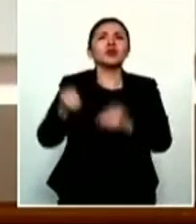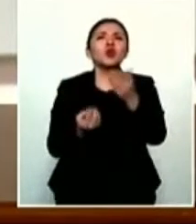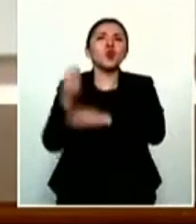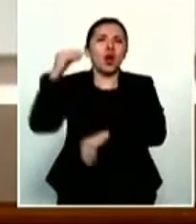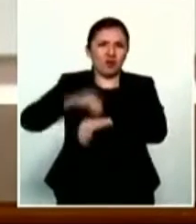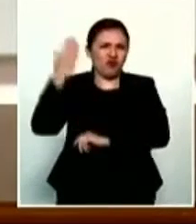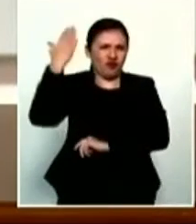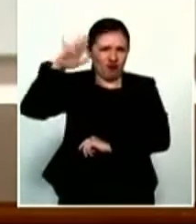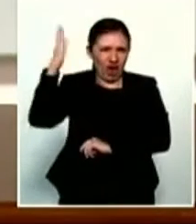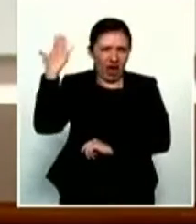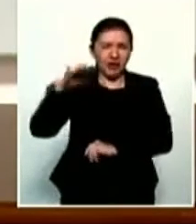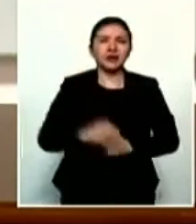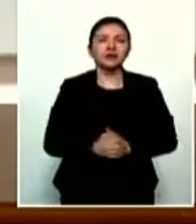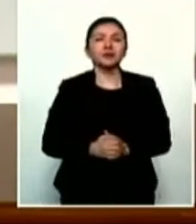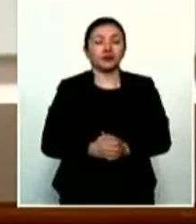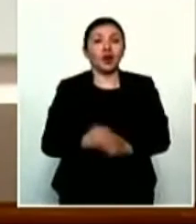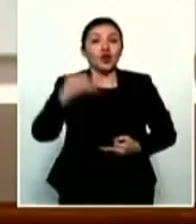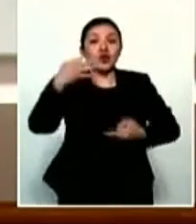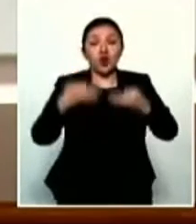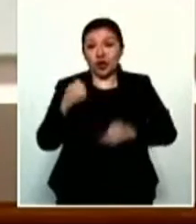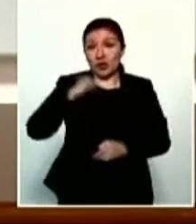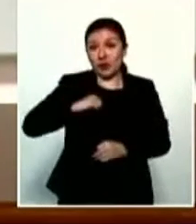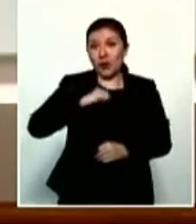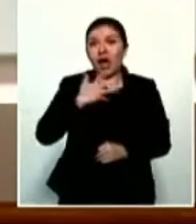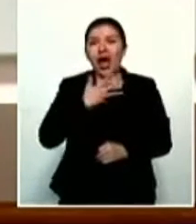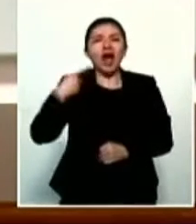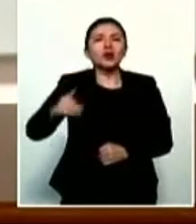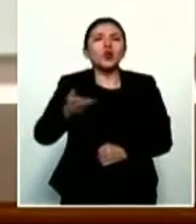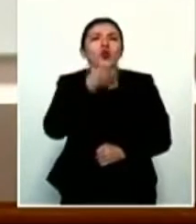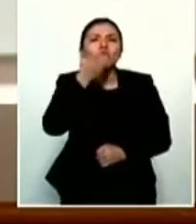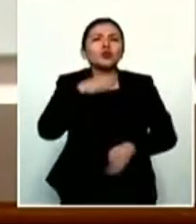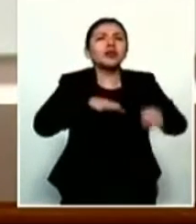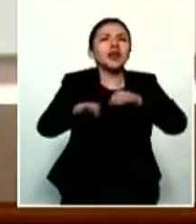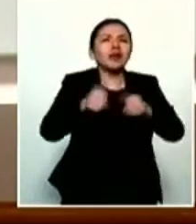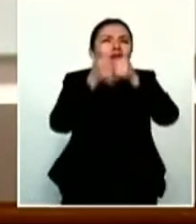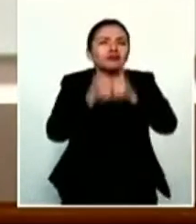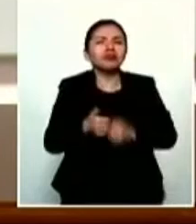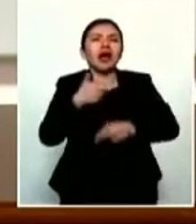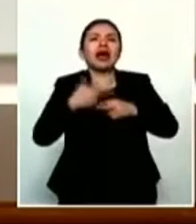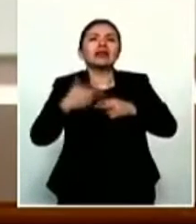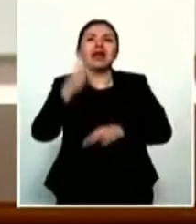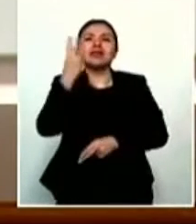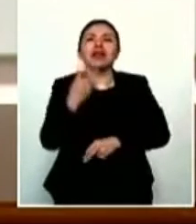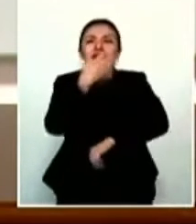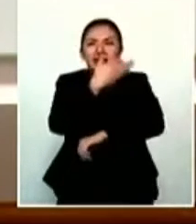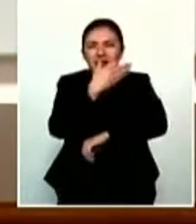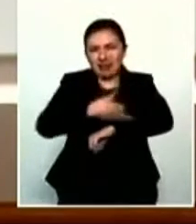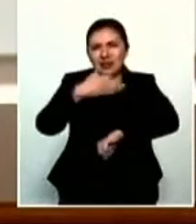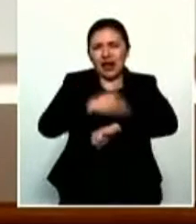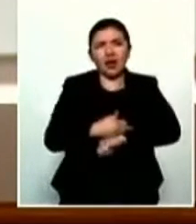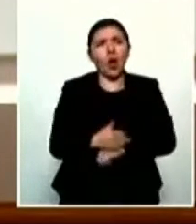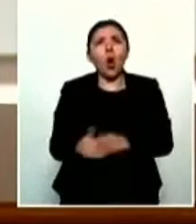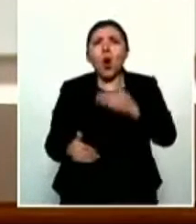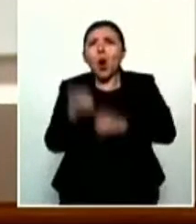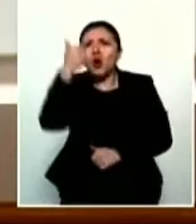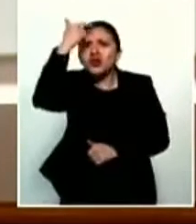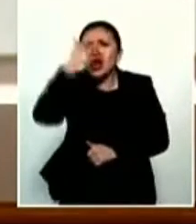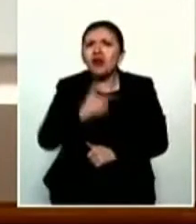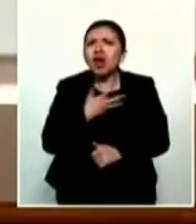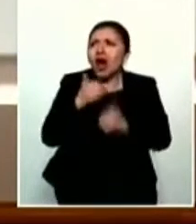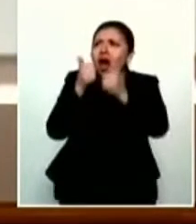del IMSS. La Corte, que entonces tenía la costumbre de trabajar hasta las 3 de la tarde, eran las 11 de la noche y todos los